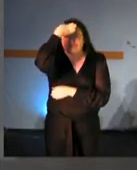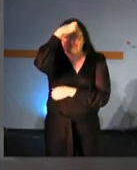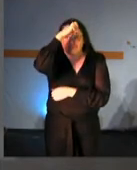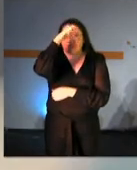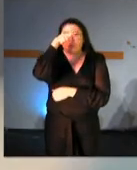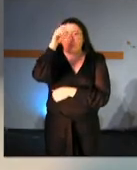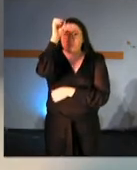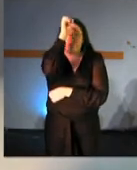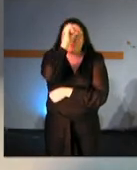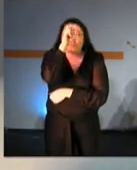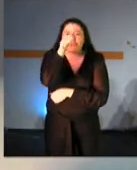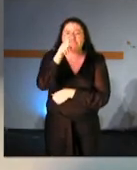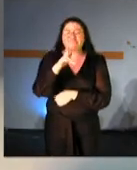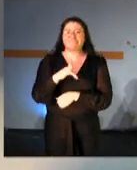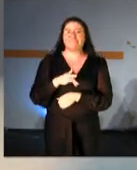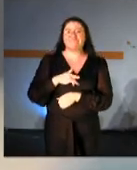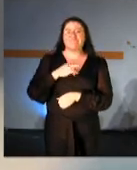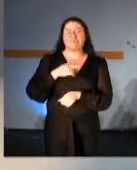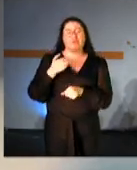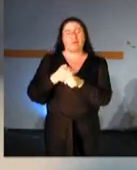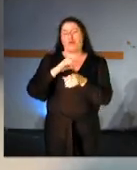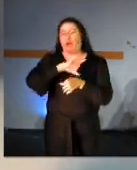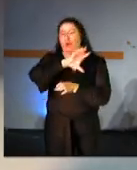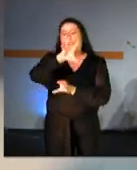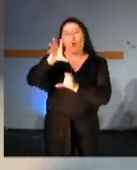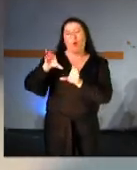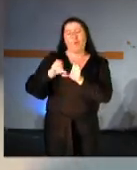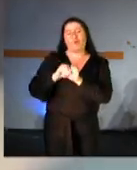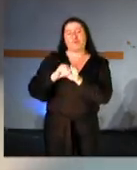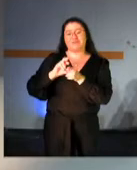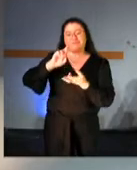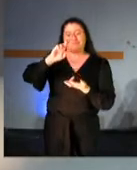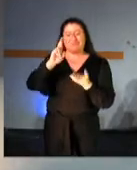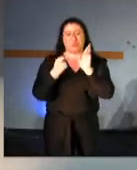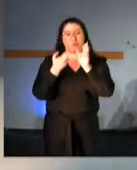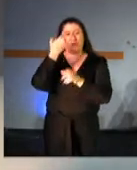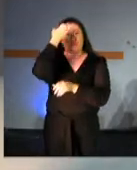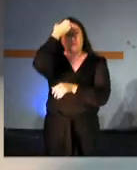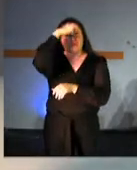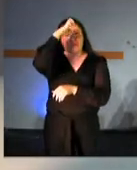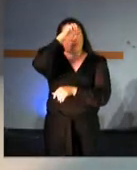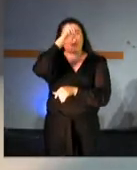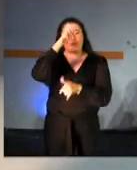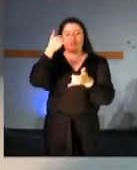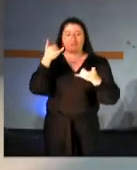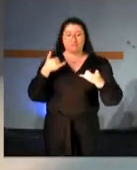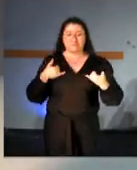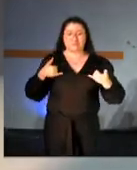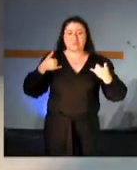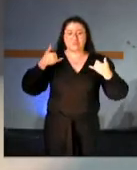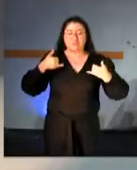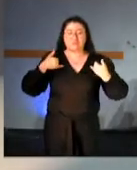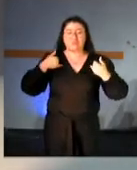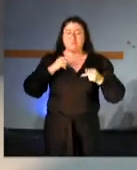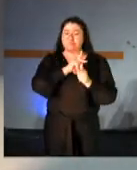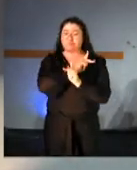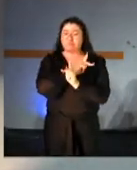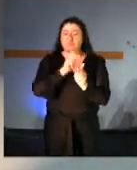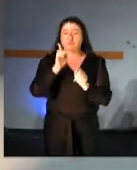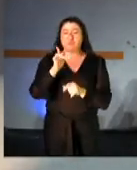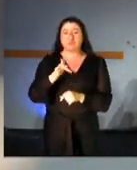que hagamos concreta la experiencia revolucionaria, para que los jóvenes y las jóvenes sientan que no estamos